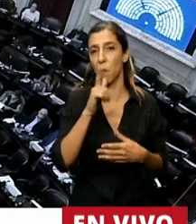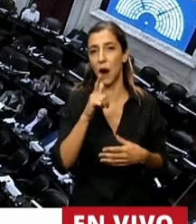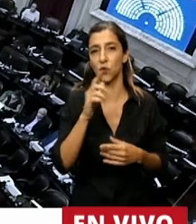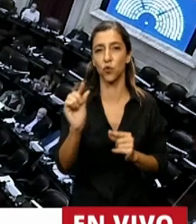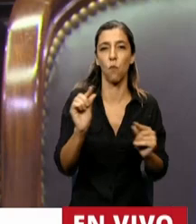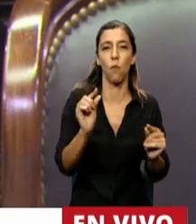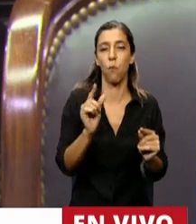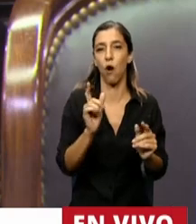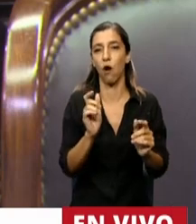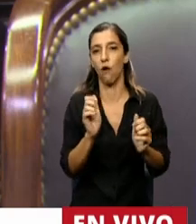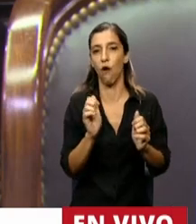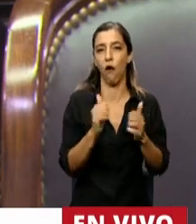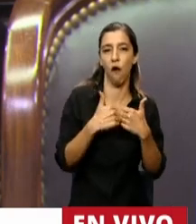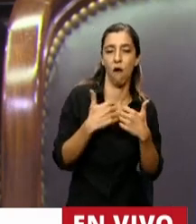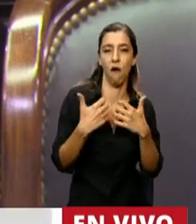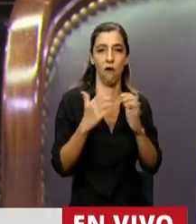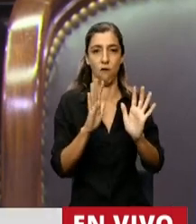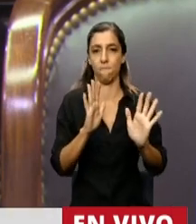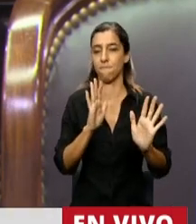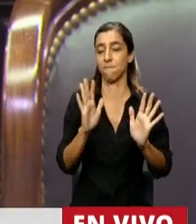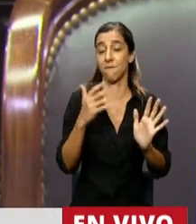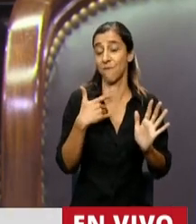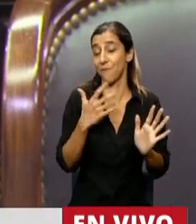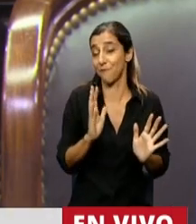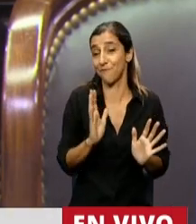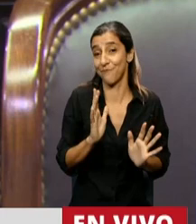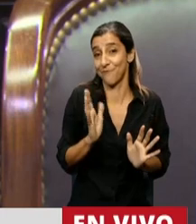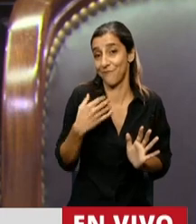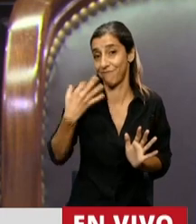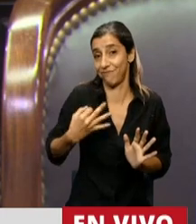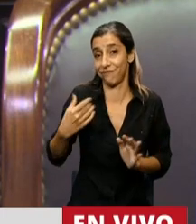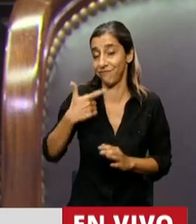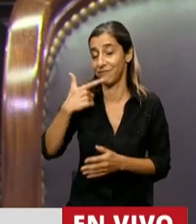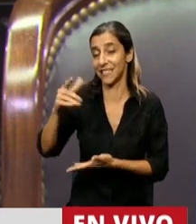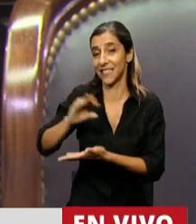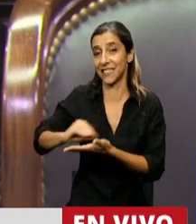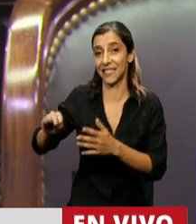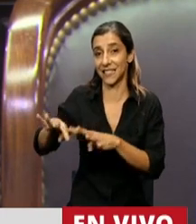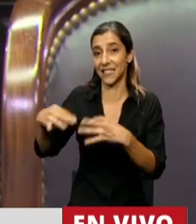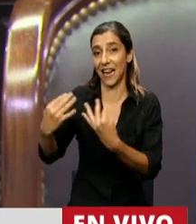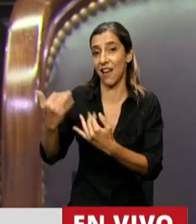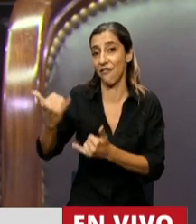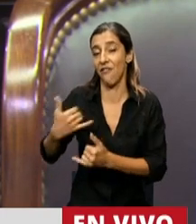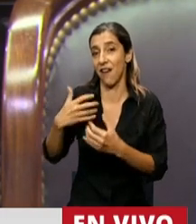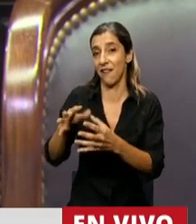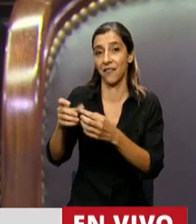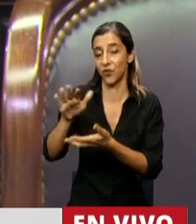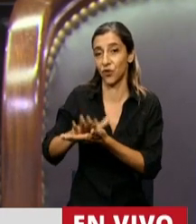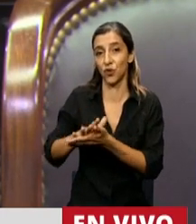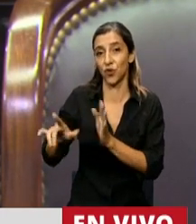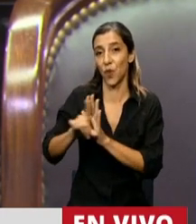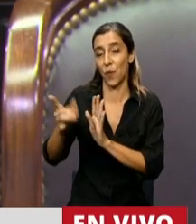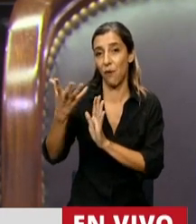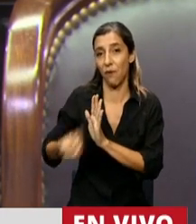¿no? Tras la discusión que se está dando en el Senado sobre la interrupción voluntaria del embarazo, casi